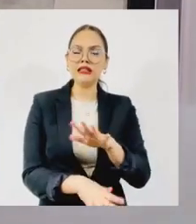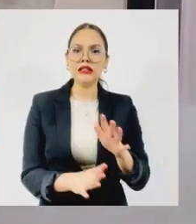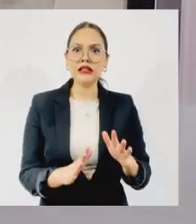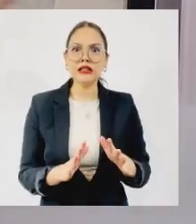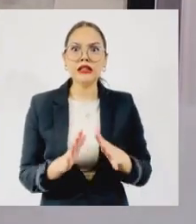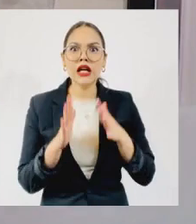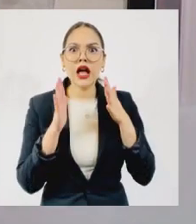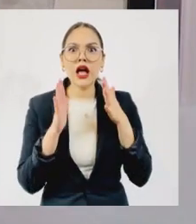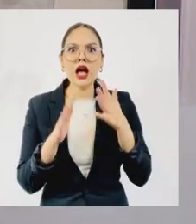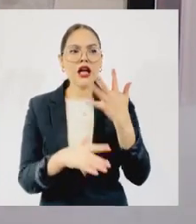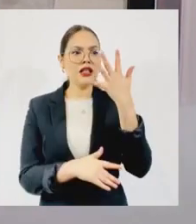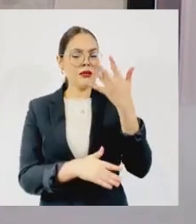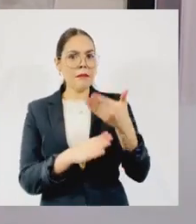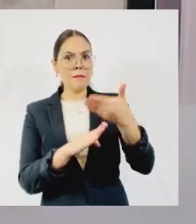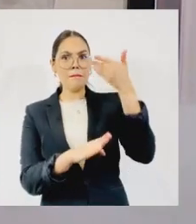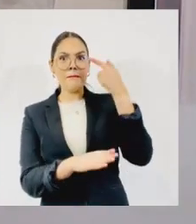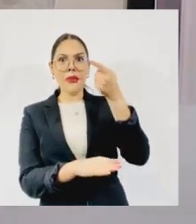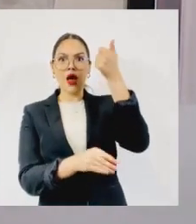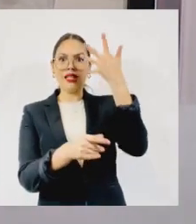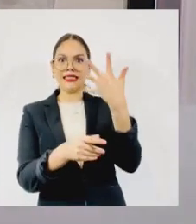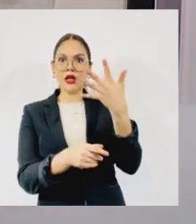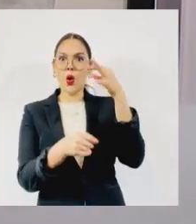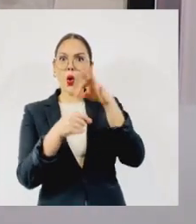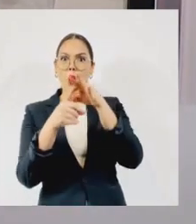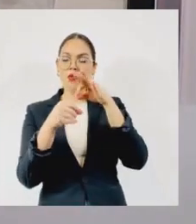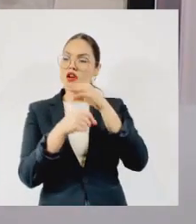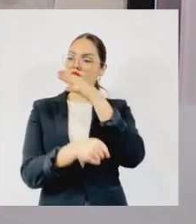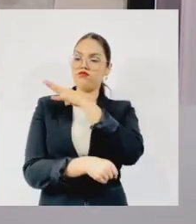sorprendida de que después de 5 votos en contra